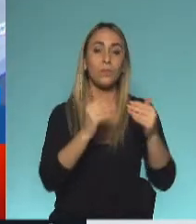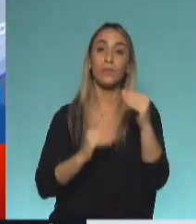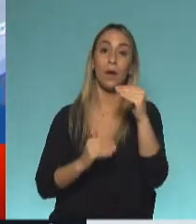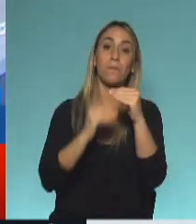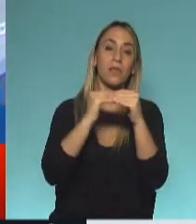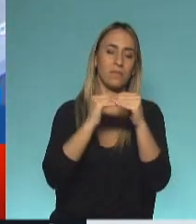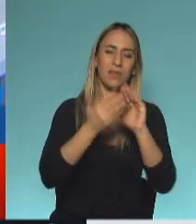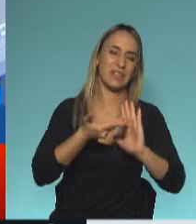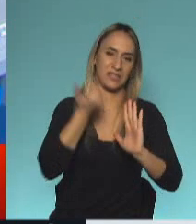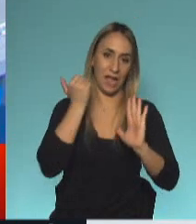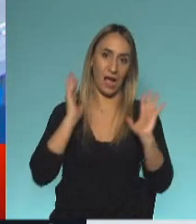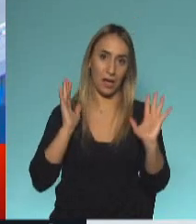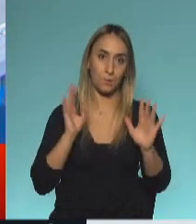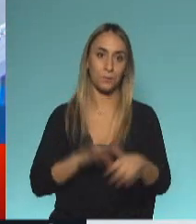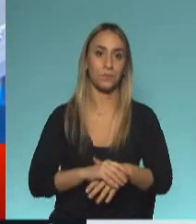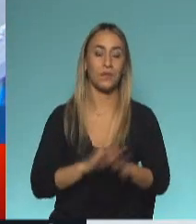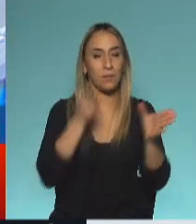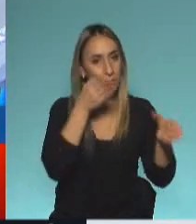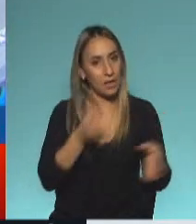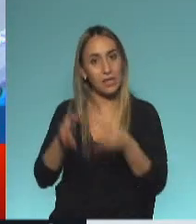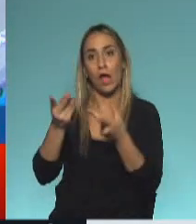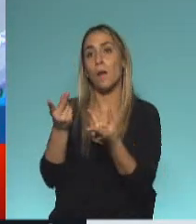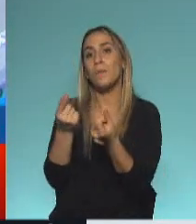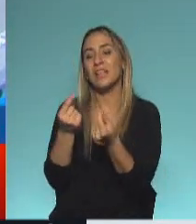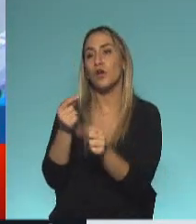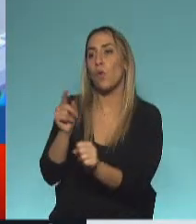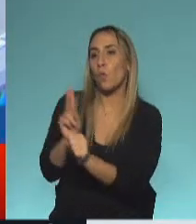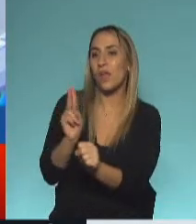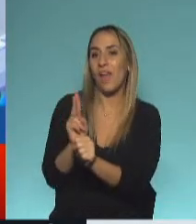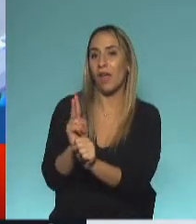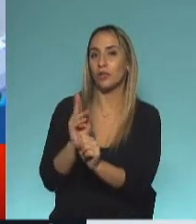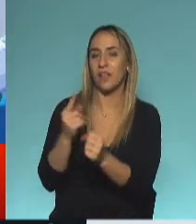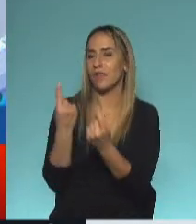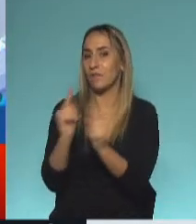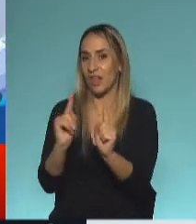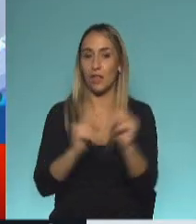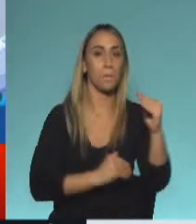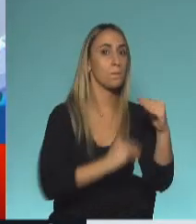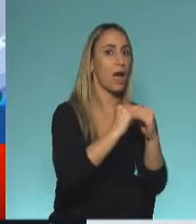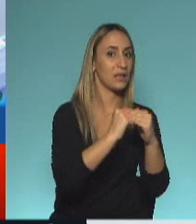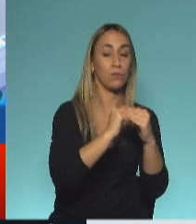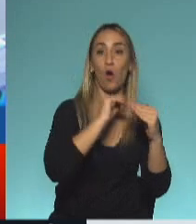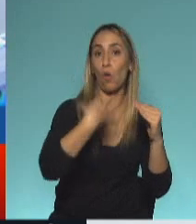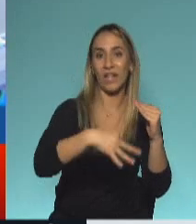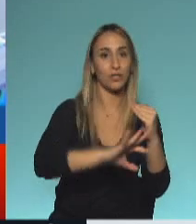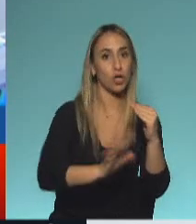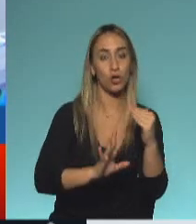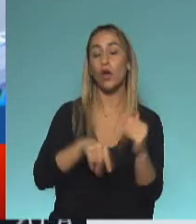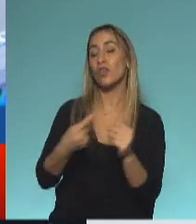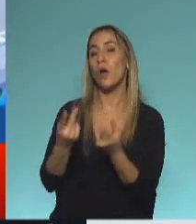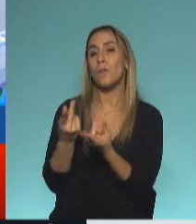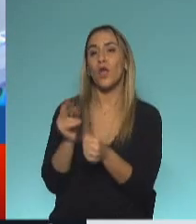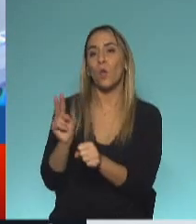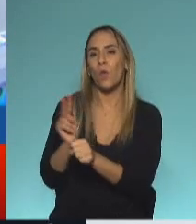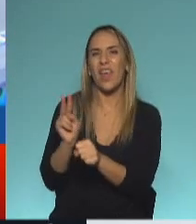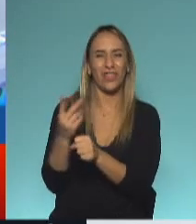cuidados que lo que hace básicamente es establecer precios de referencia no es distinto a un precio obligatorio bueno la idea es incrementar